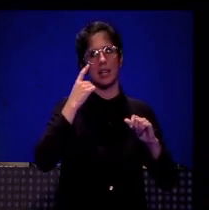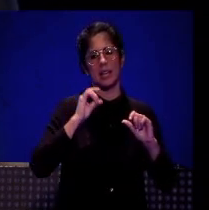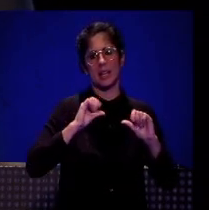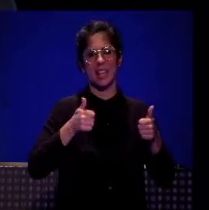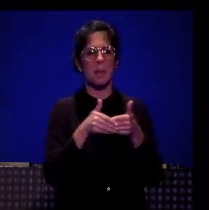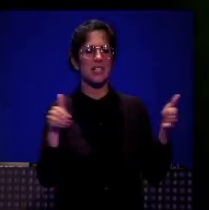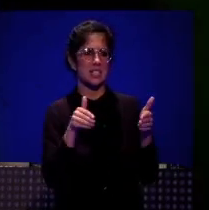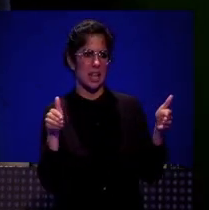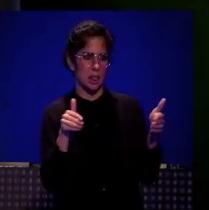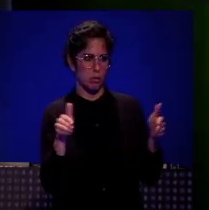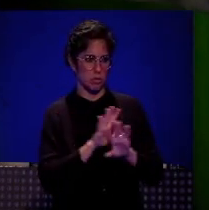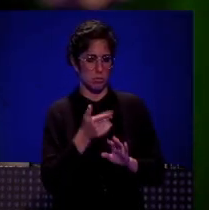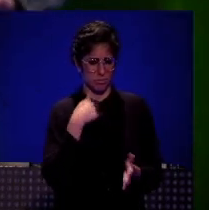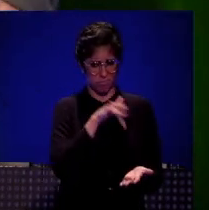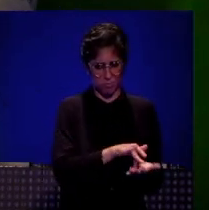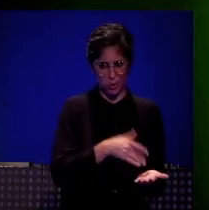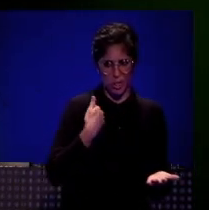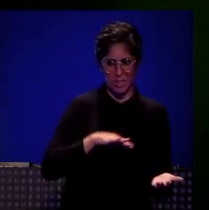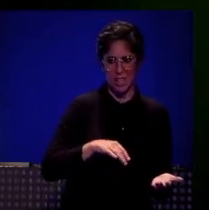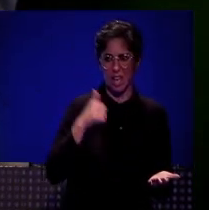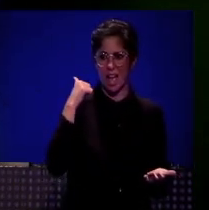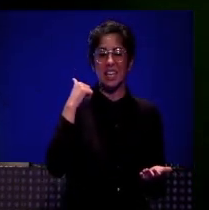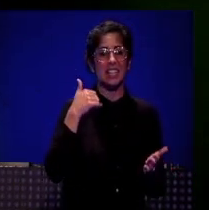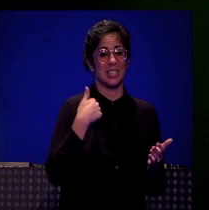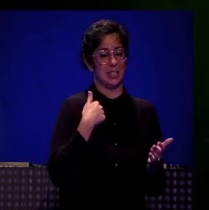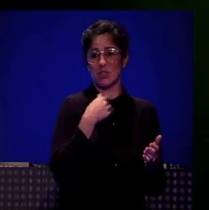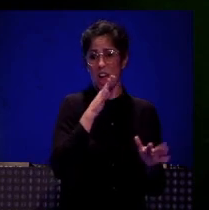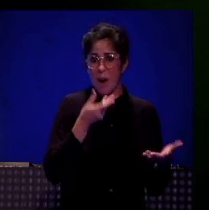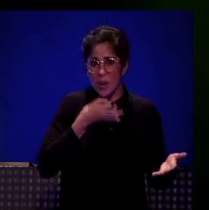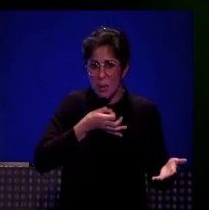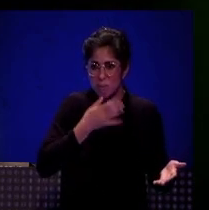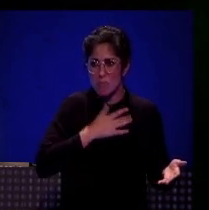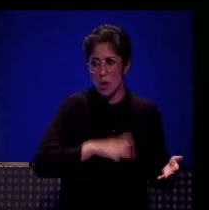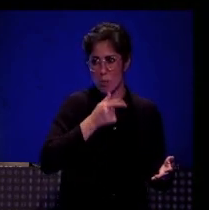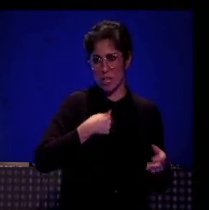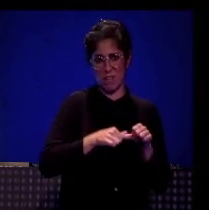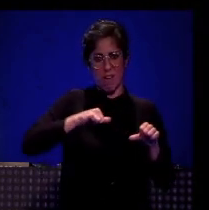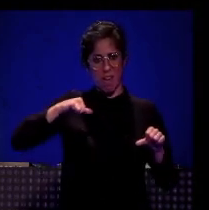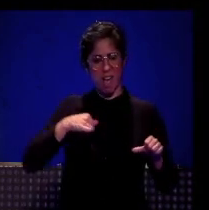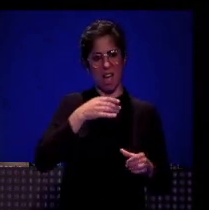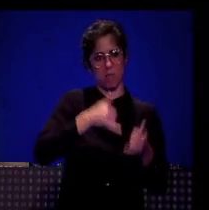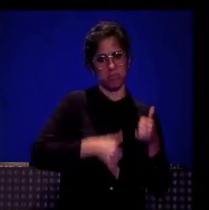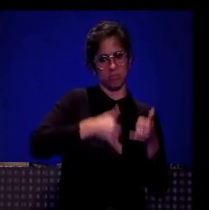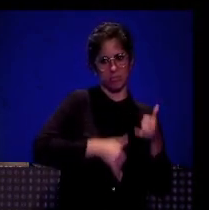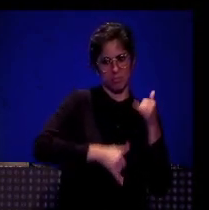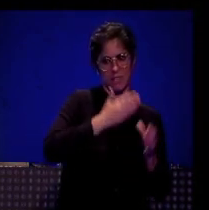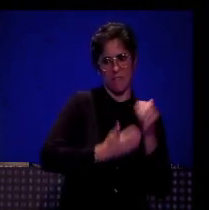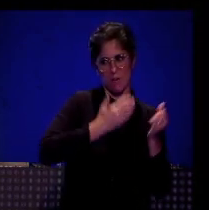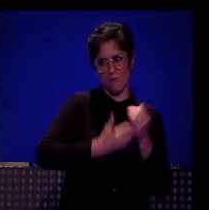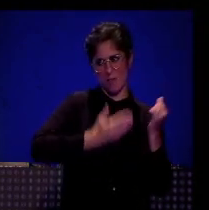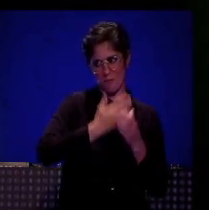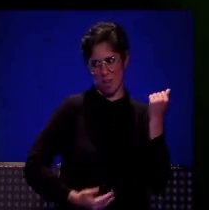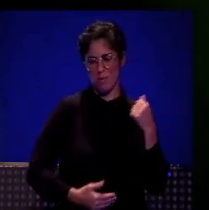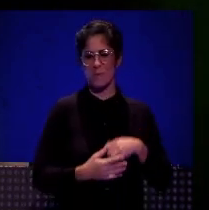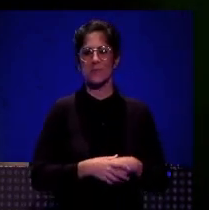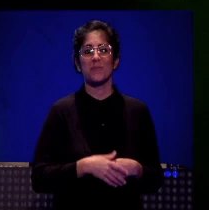de petardos cuando empecé este hice todo lo mal triste contando por ese todo mal pues lo único que me salió así aprovecha el momento no